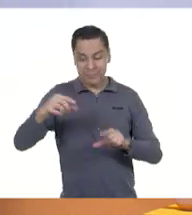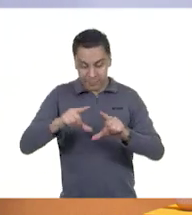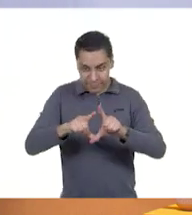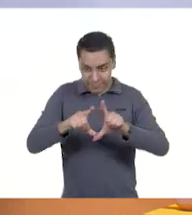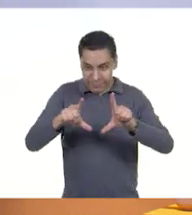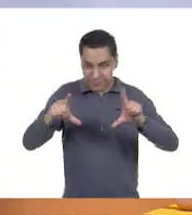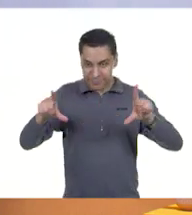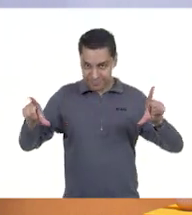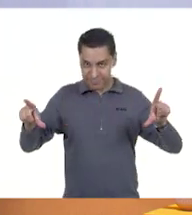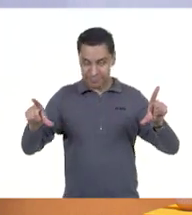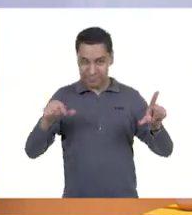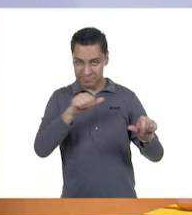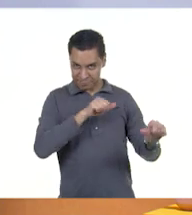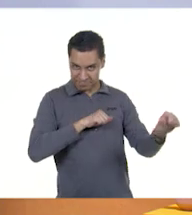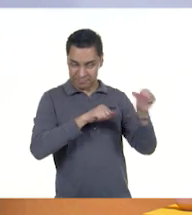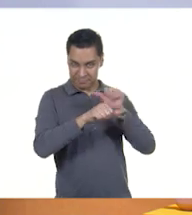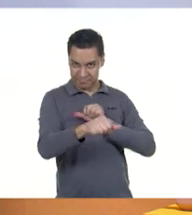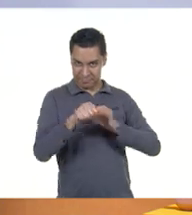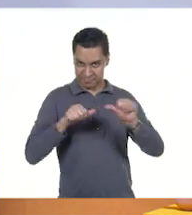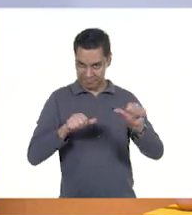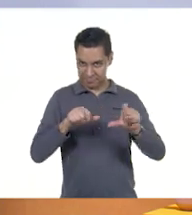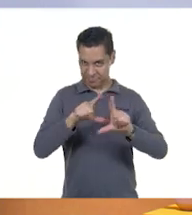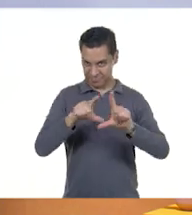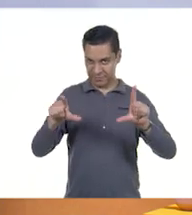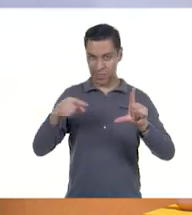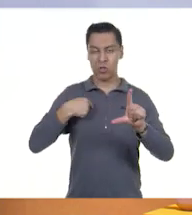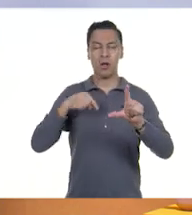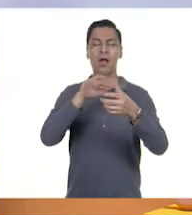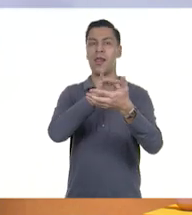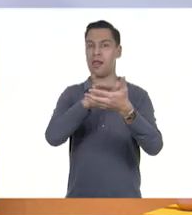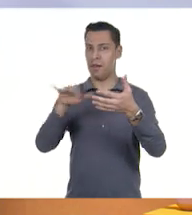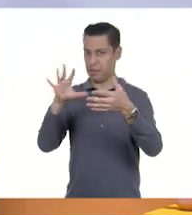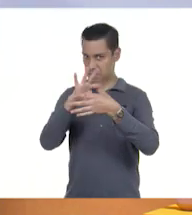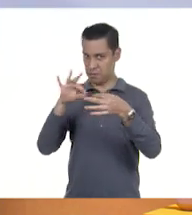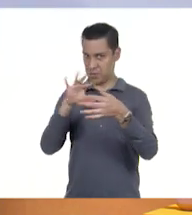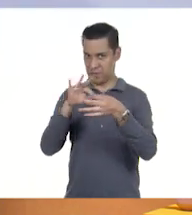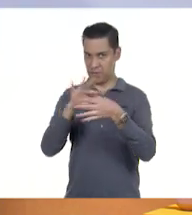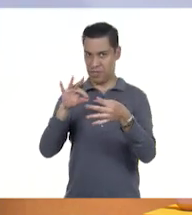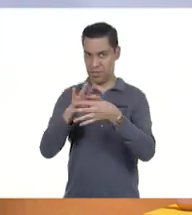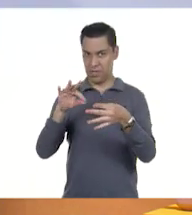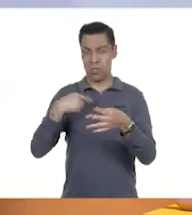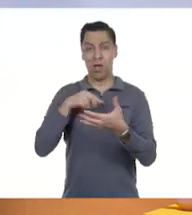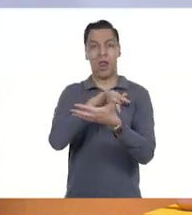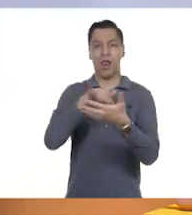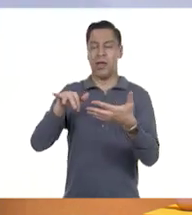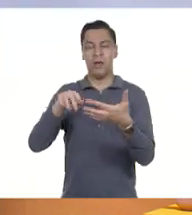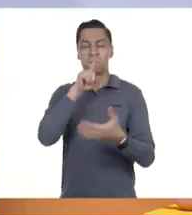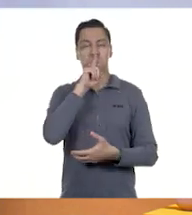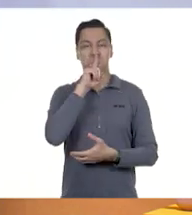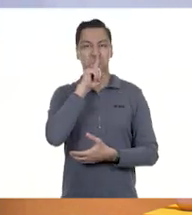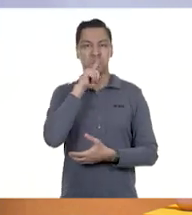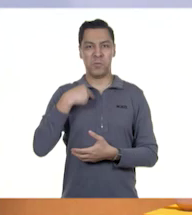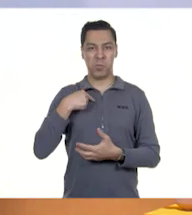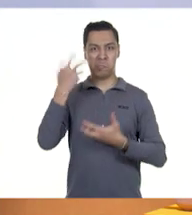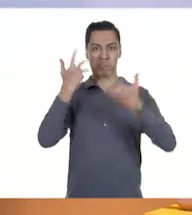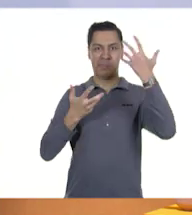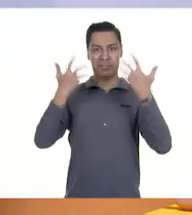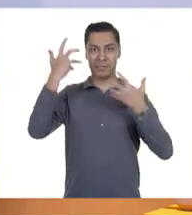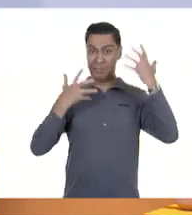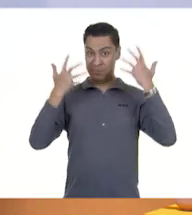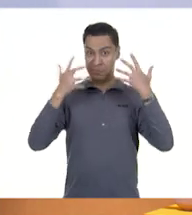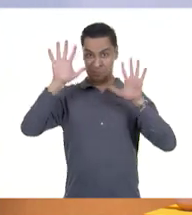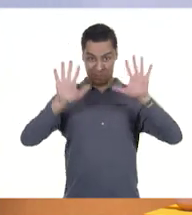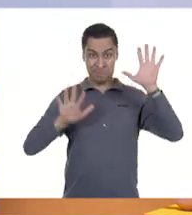siguiente. La frase que me salga la voy a representar con mímica. Esto quiere decir que no voy